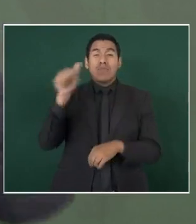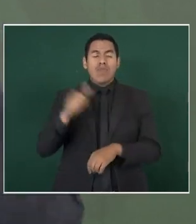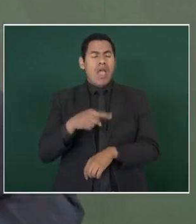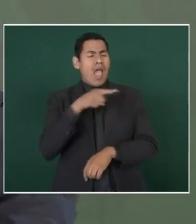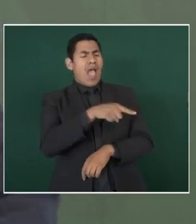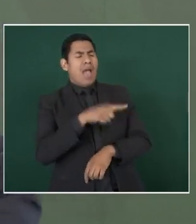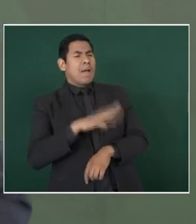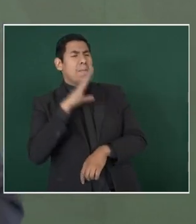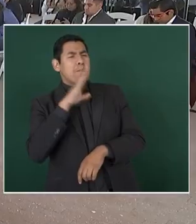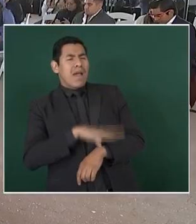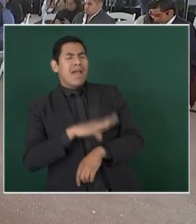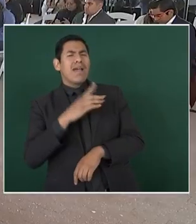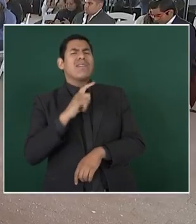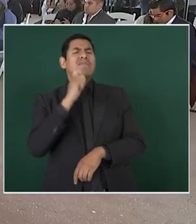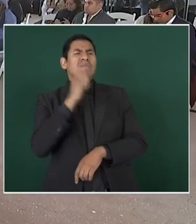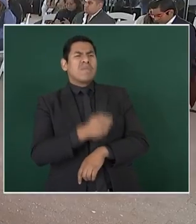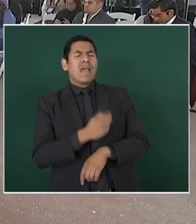estamos